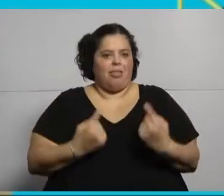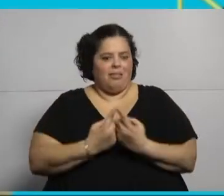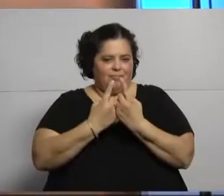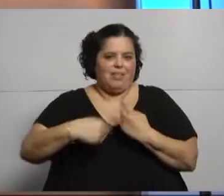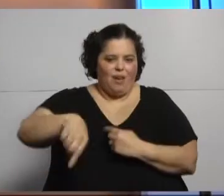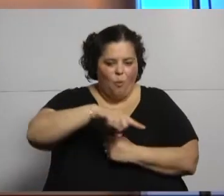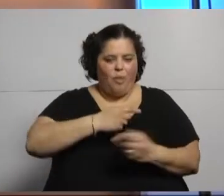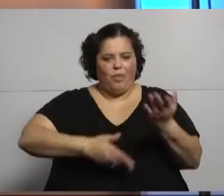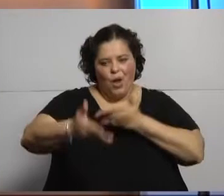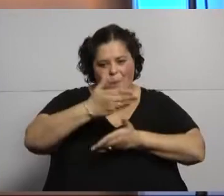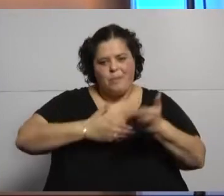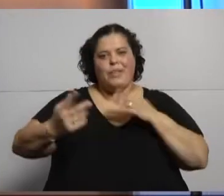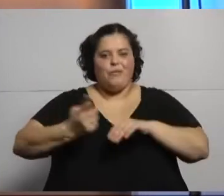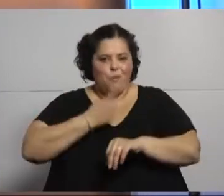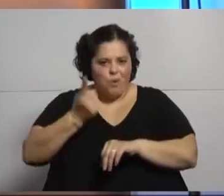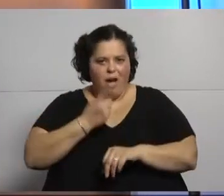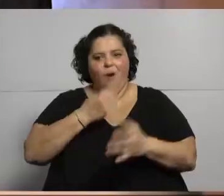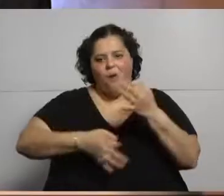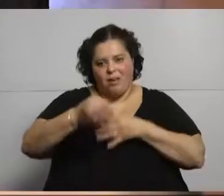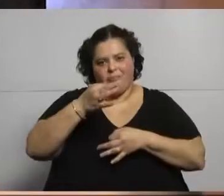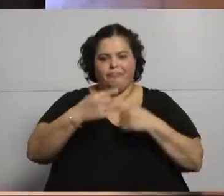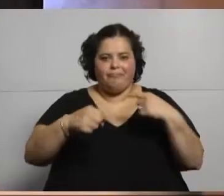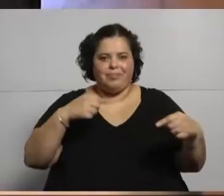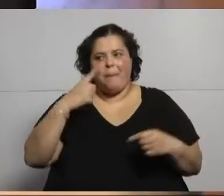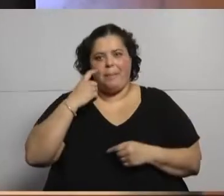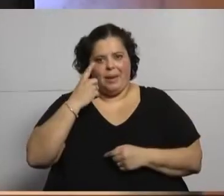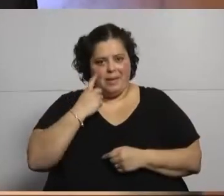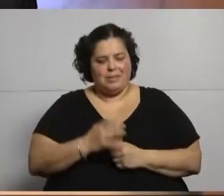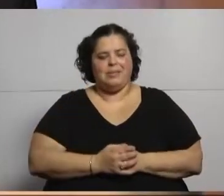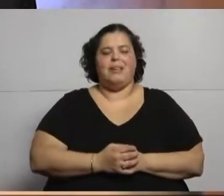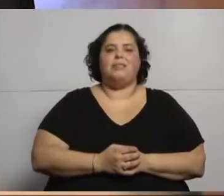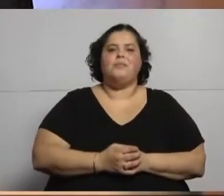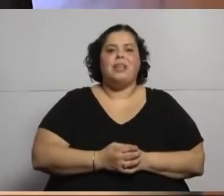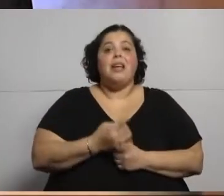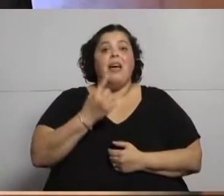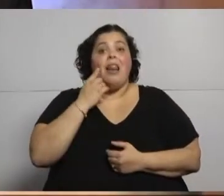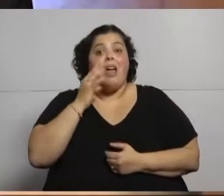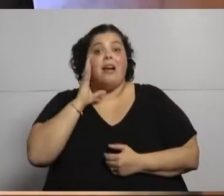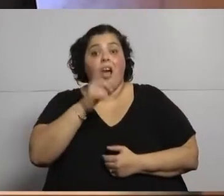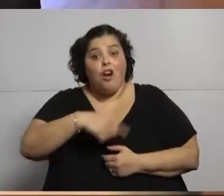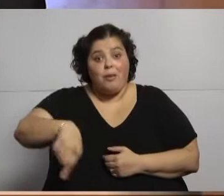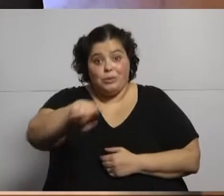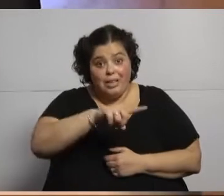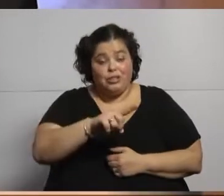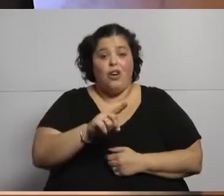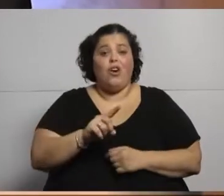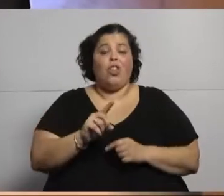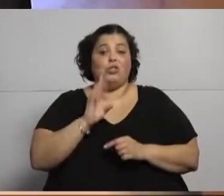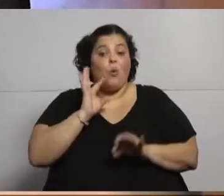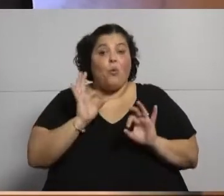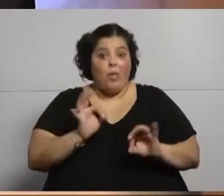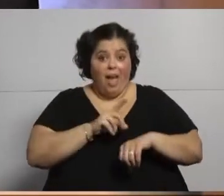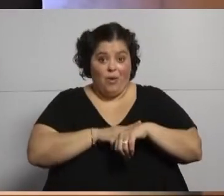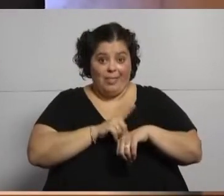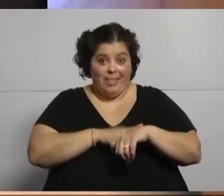interesante compartiendo experiencias. Muy bien, muchas gracias, Roberto. Bueno, entonces les recordamos a los panelistas que tengan cuidado con el tiempo, que es